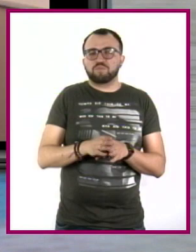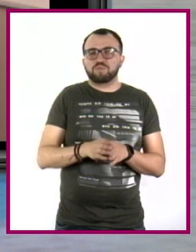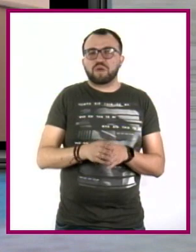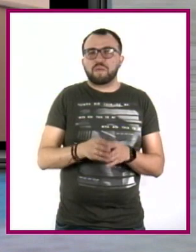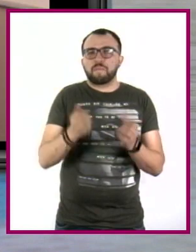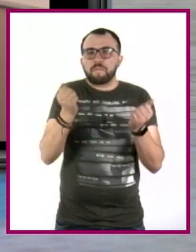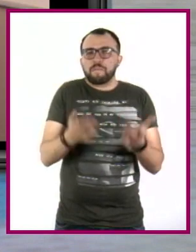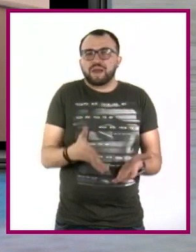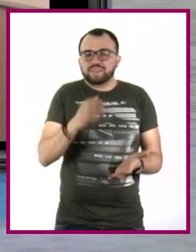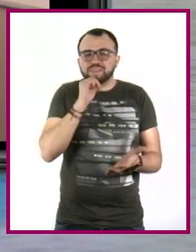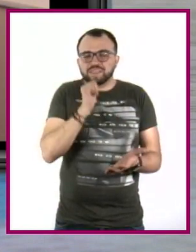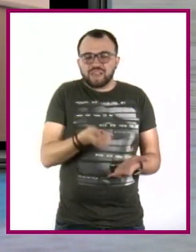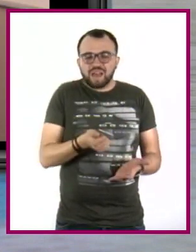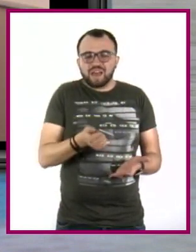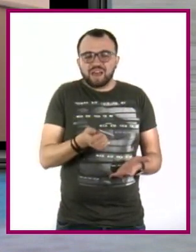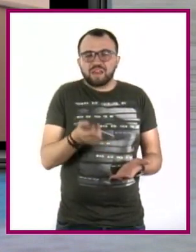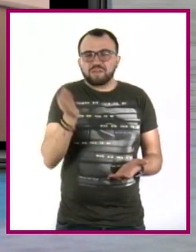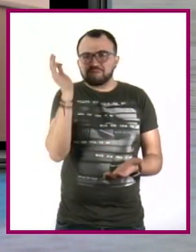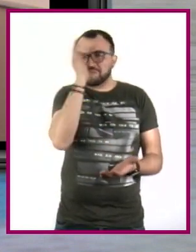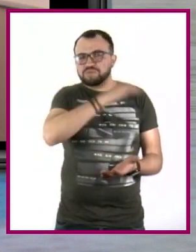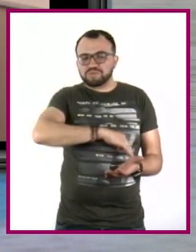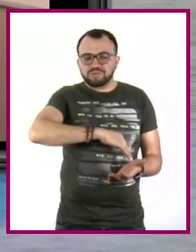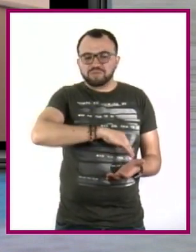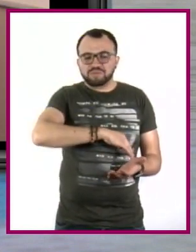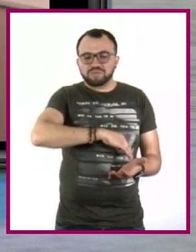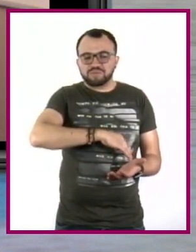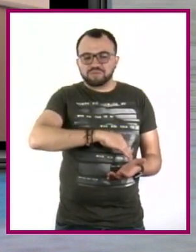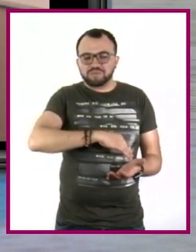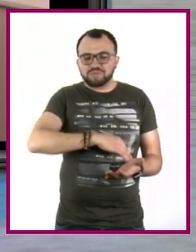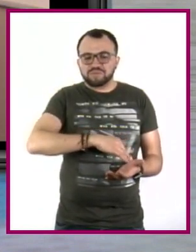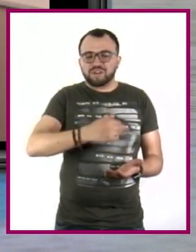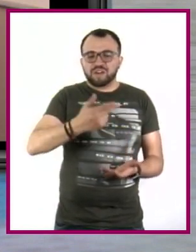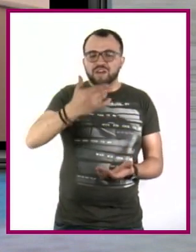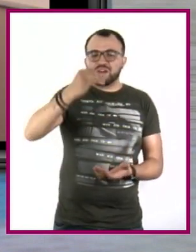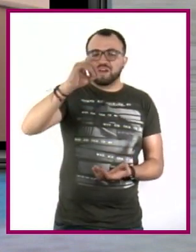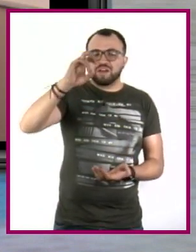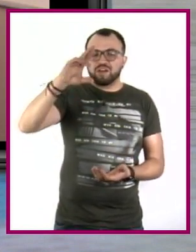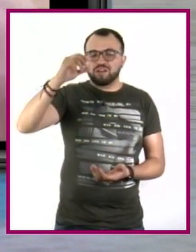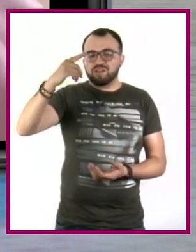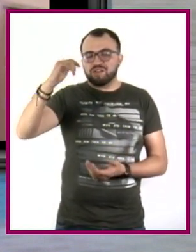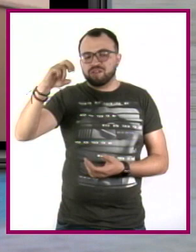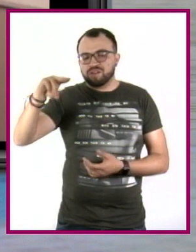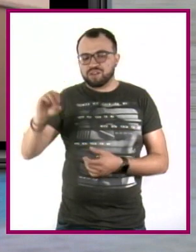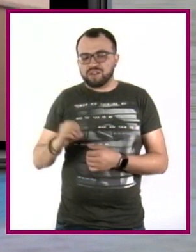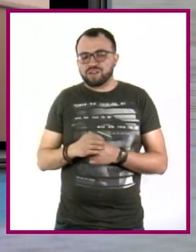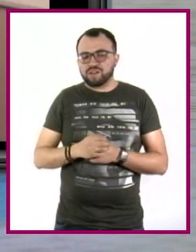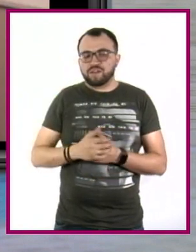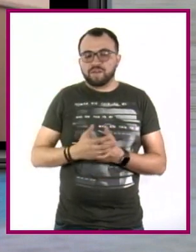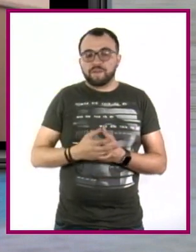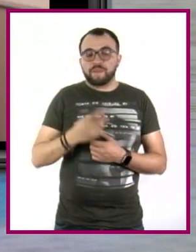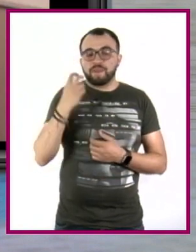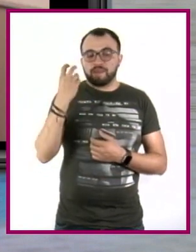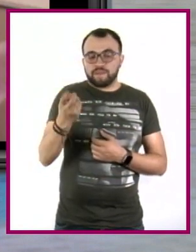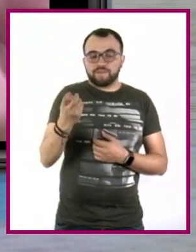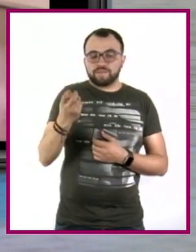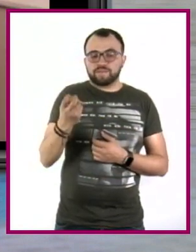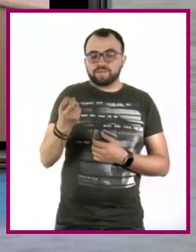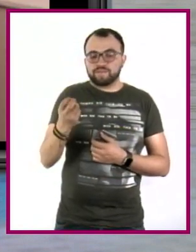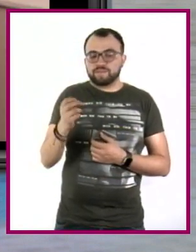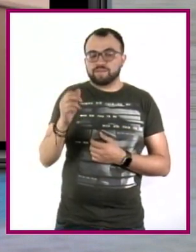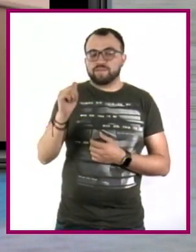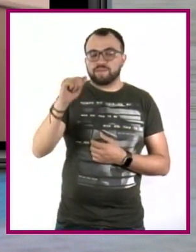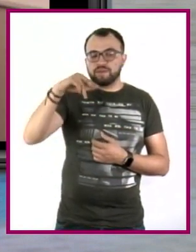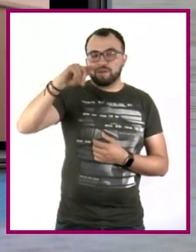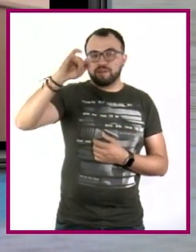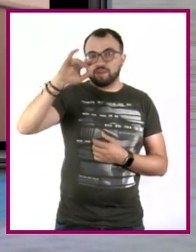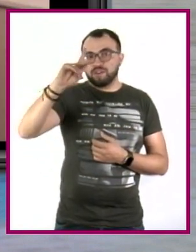son los núcleos del deuterio. El deuterio es un isótopo del hidrógeno, ¿sí? Que tiene un protón y un neutrón. En este caso, un antiprotón y un